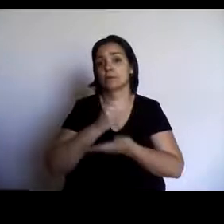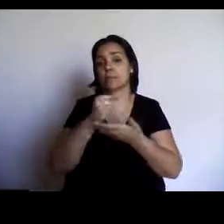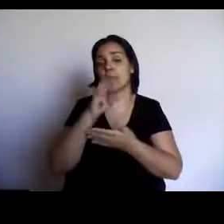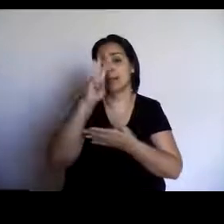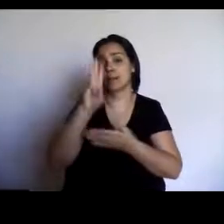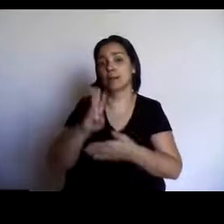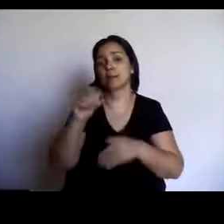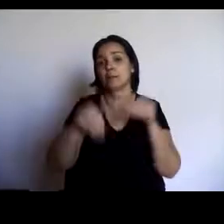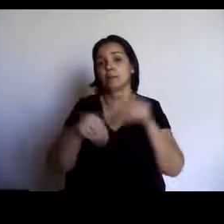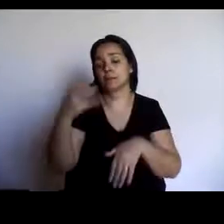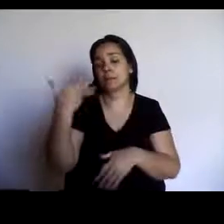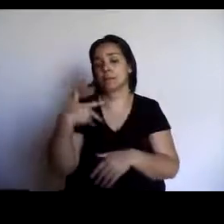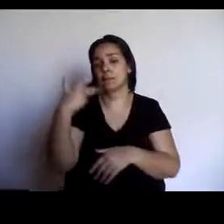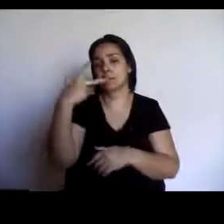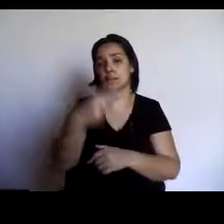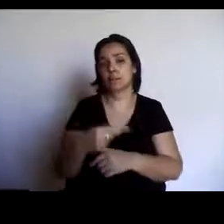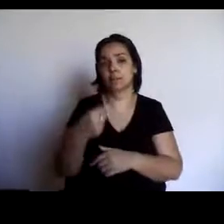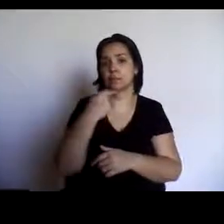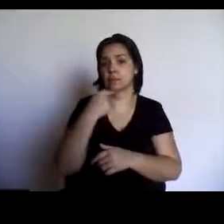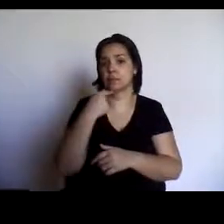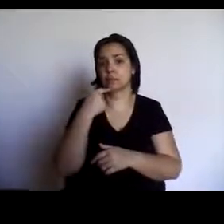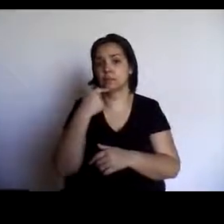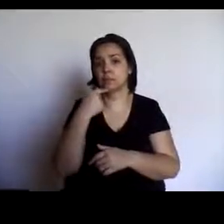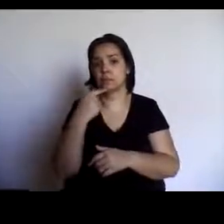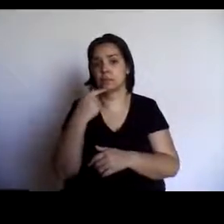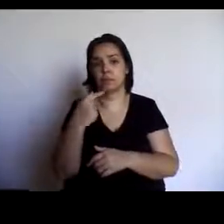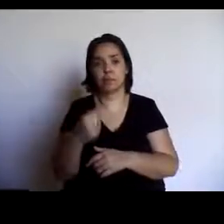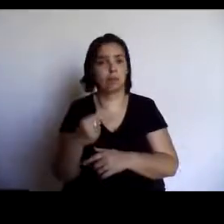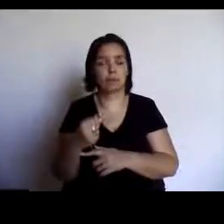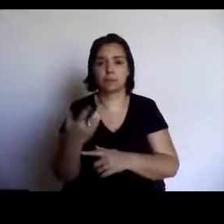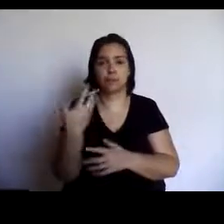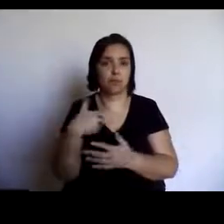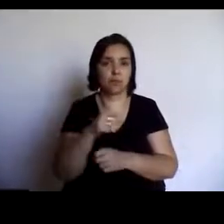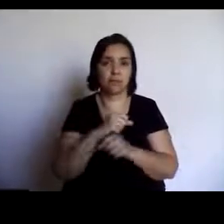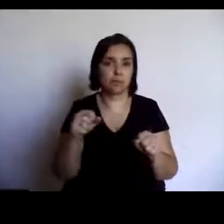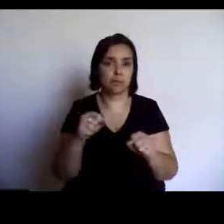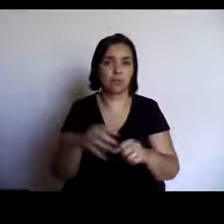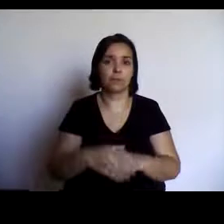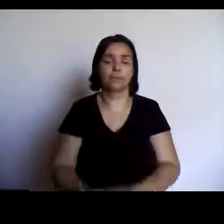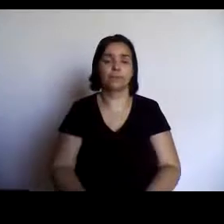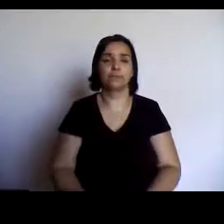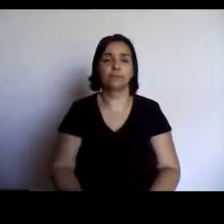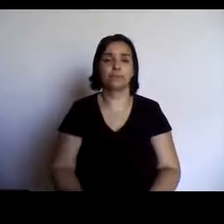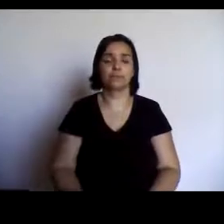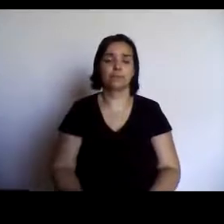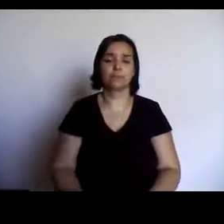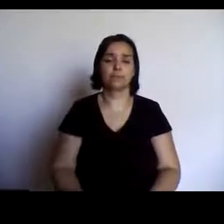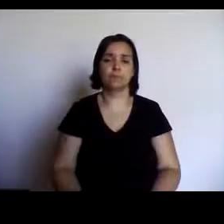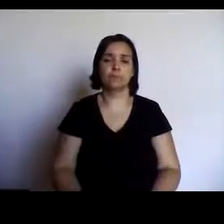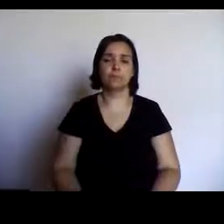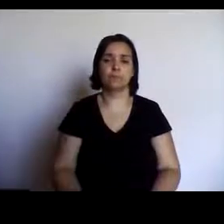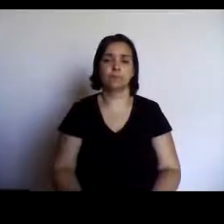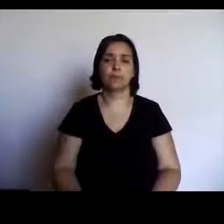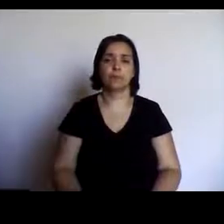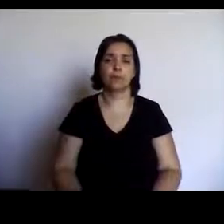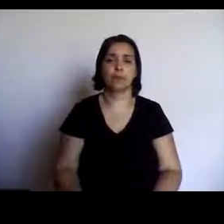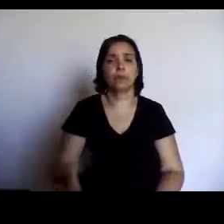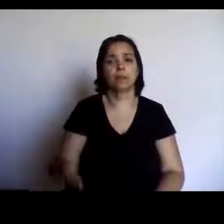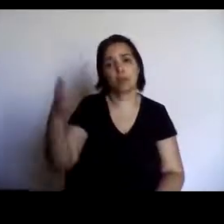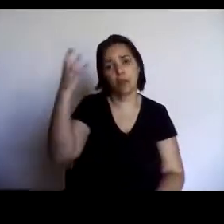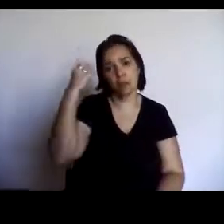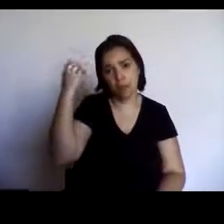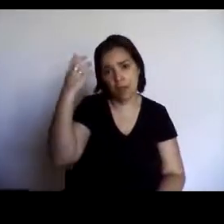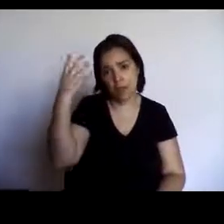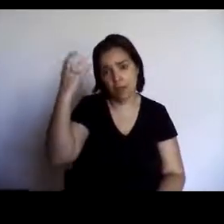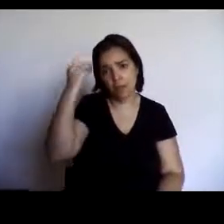estaban limitados y eran prácticamente los remanentes del programa. En cuanto a la de Montijo, Puebla de la Calzada y